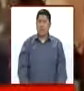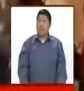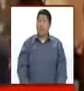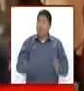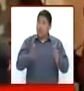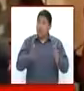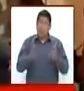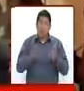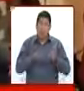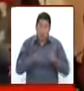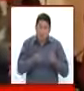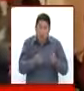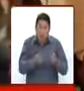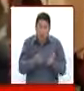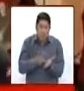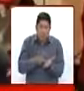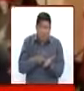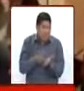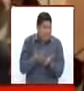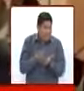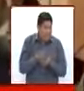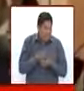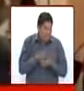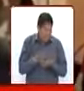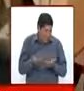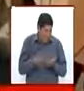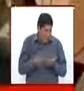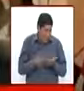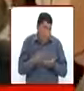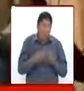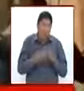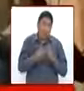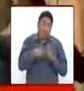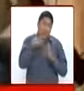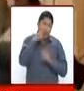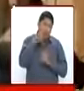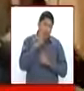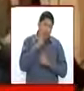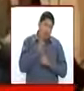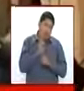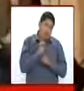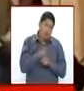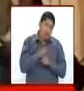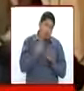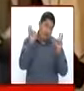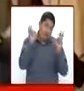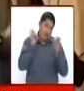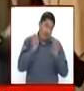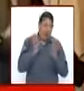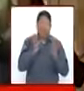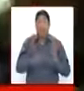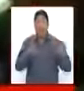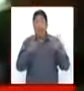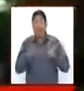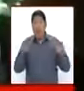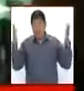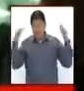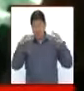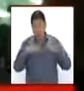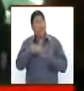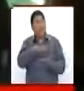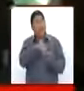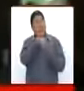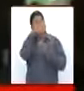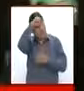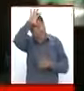Y ha sido una modalidad de estas personas, de estos proxenetas que están procediendo a realizar las fiestas clandestinas. En la